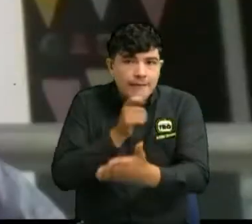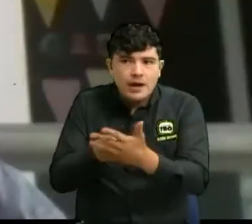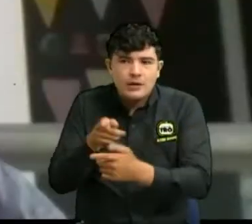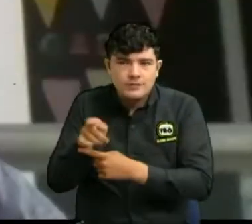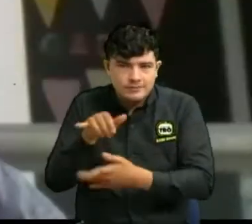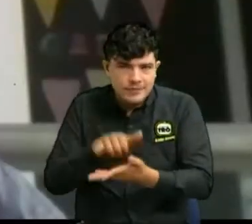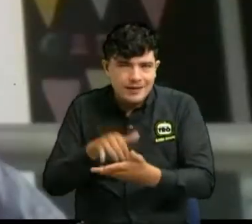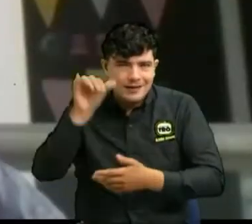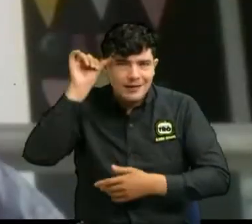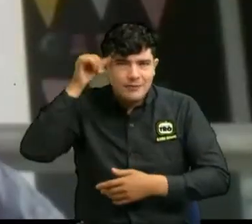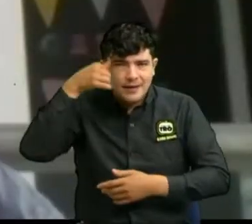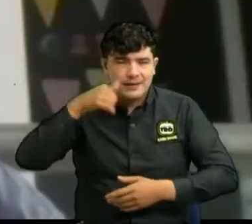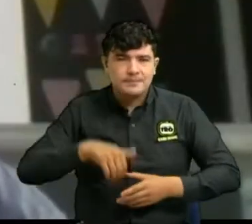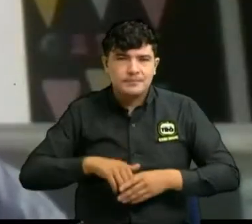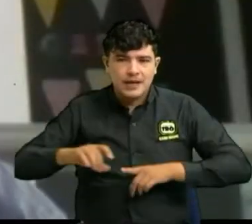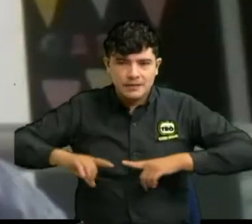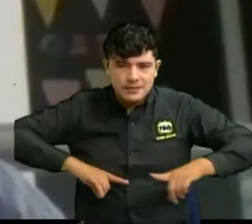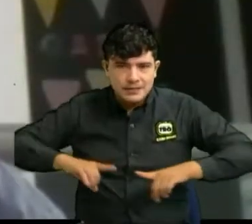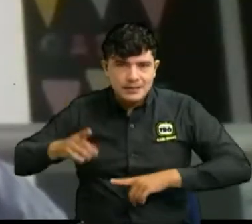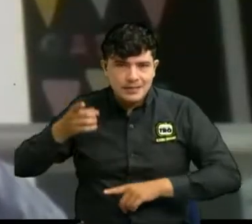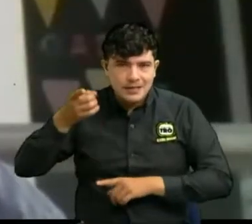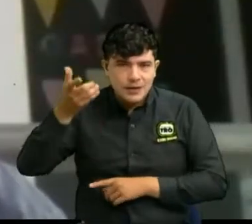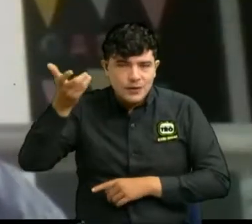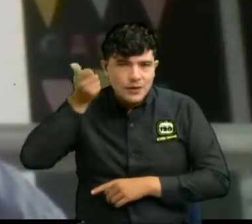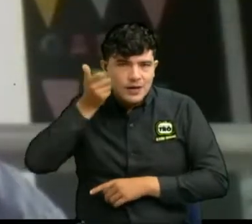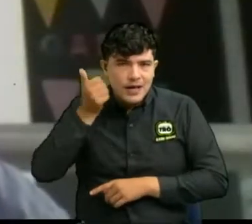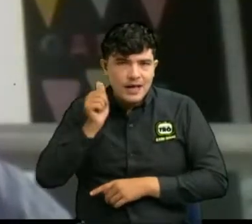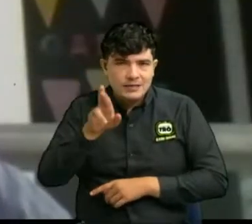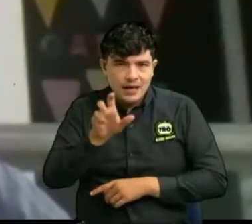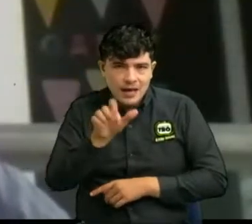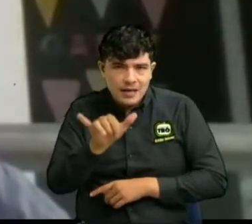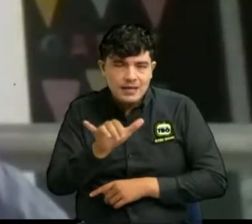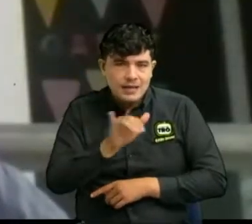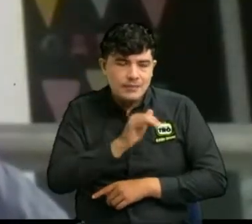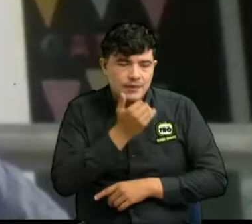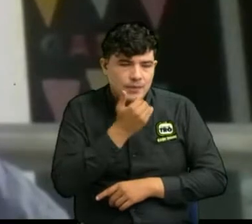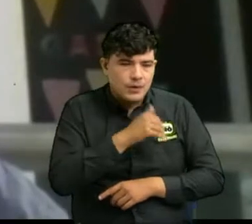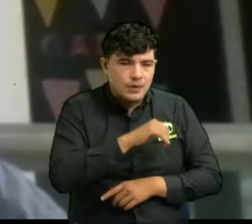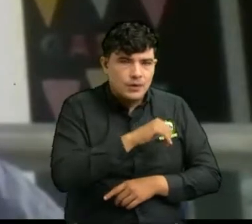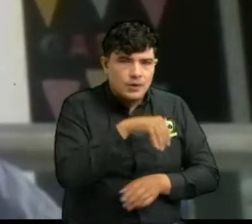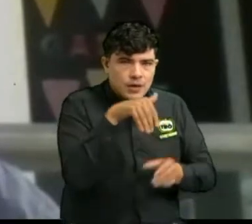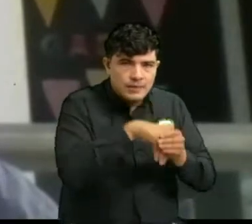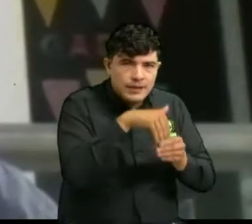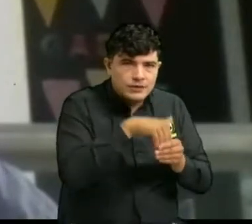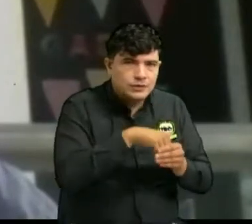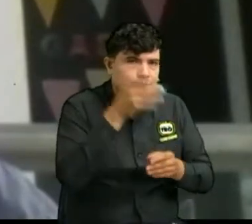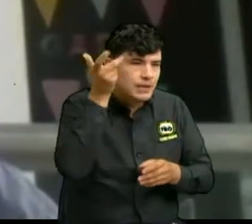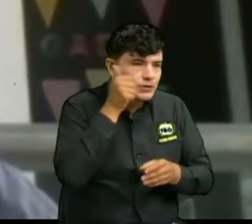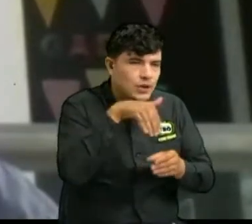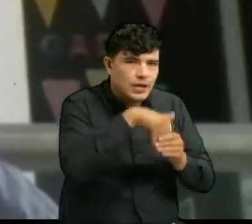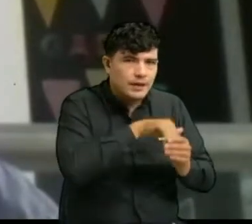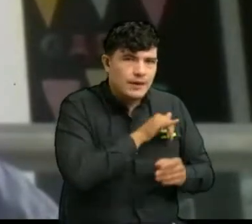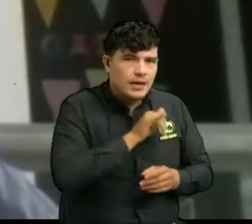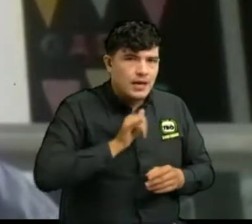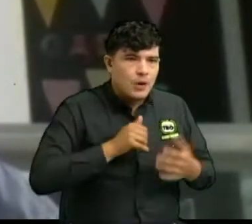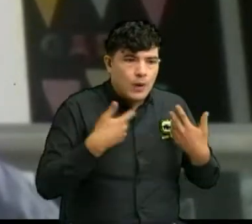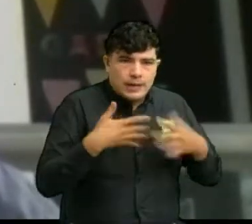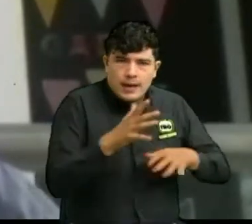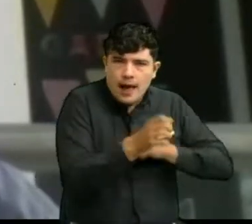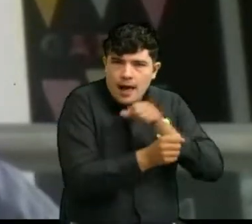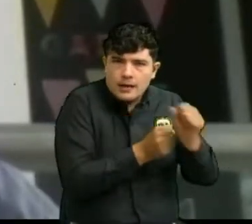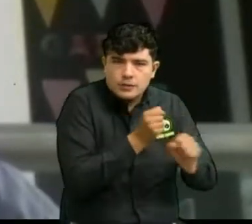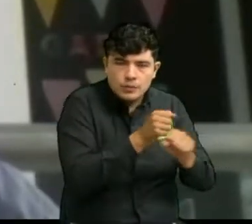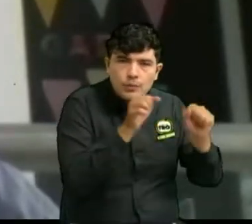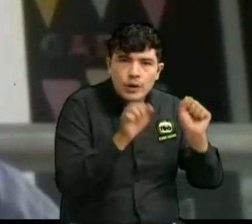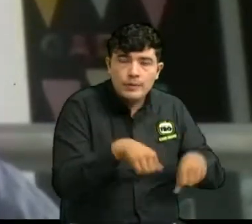de fondos de pensiones, la del RAIS, régimen de ahorro individual con solidaridad, no hay edad por regla general para pensionarse. Una